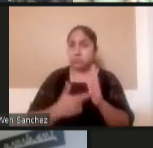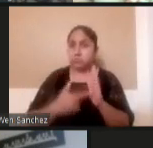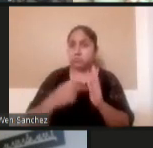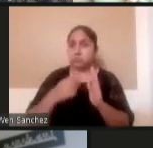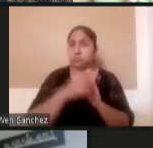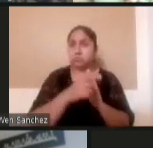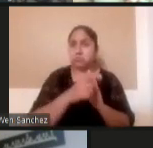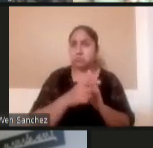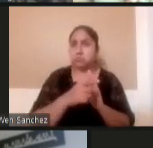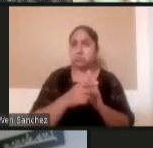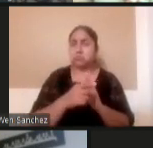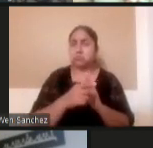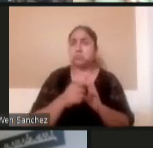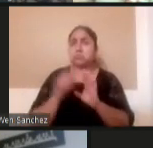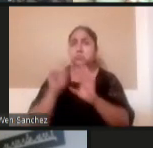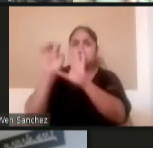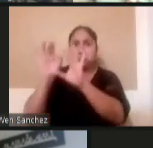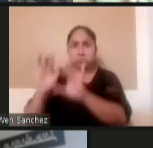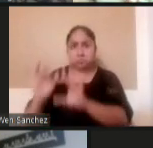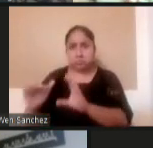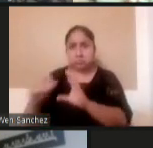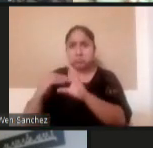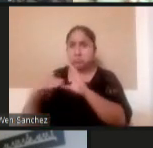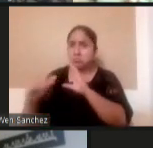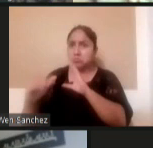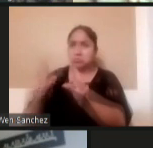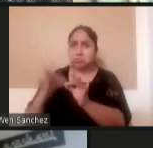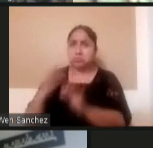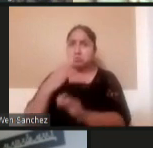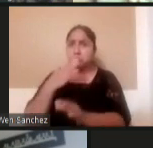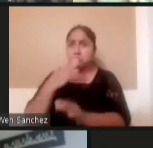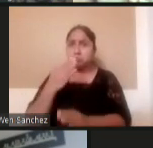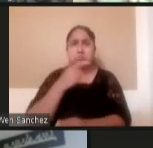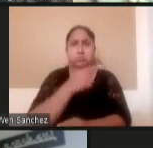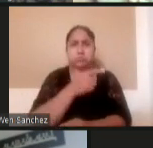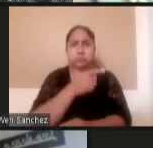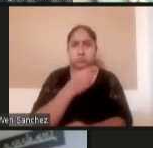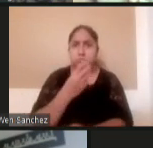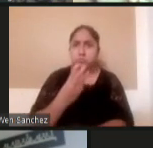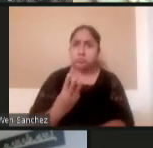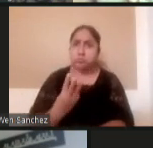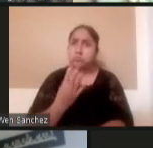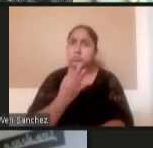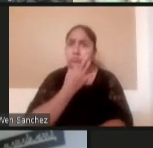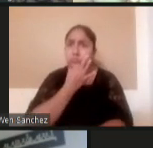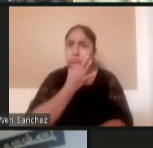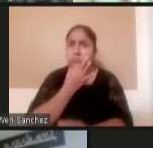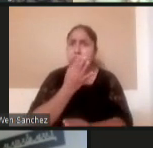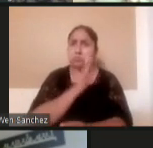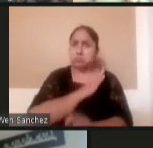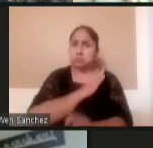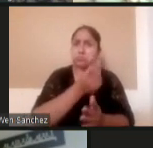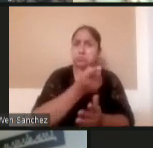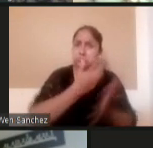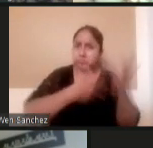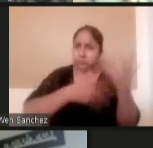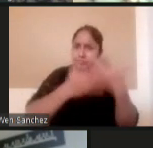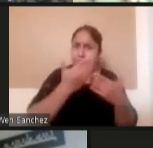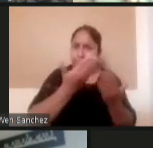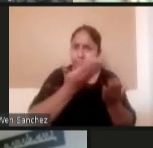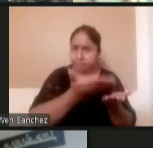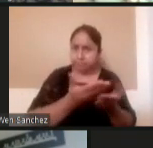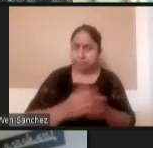tiempo y forma y cuenta hasta 3 minutos para hablar sobre el tema en cuestión. Adelante, la escuchamos.